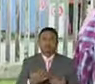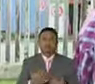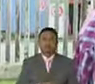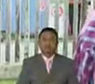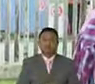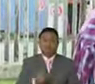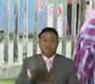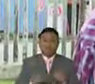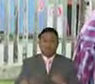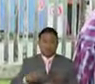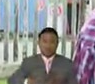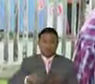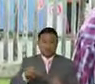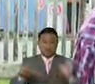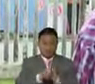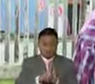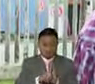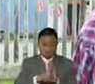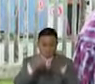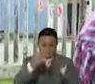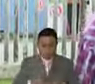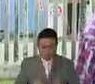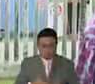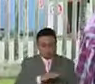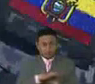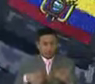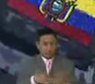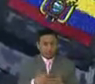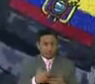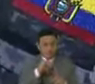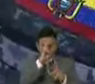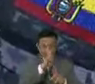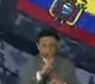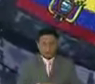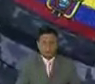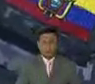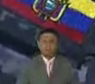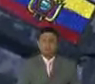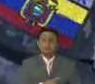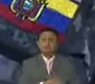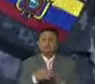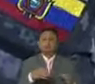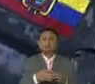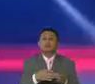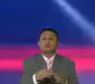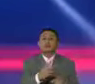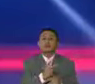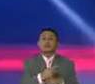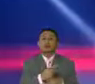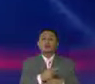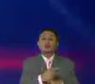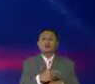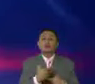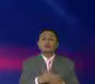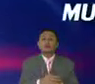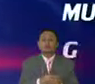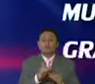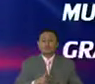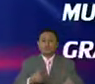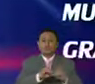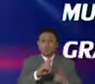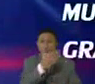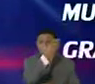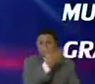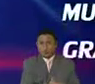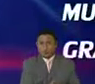personas cumplan, ¿no? La ley se ha hecho para cumplirla y para respetarla. La productividad del Distrito de Policía San Lorenzo se refleja en las siguientes cifras: